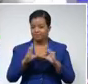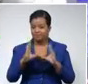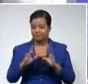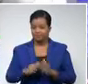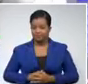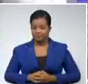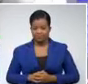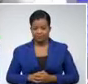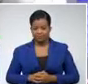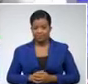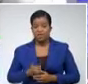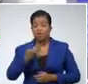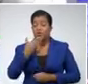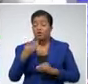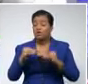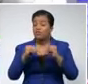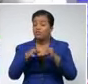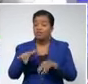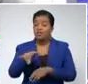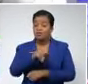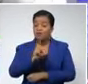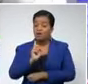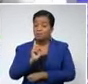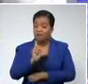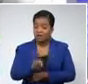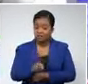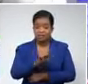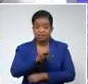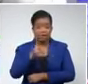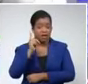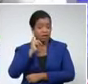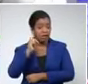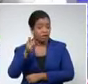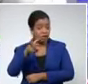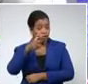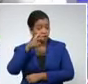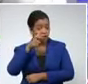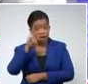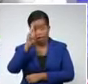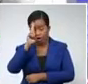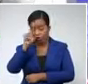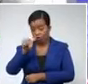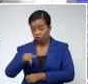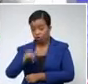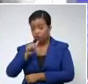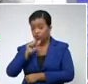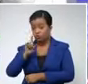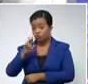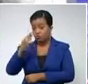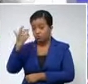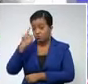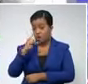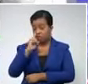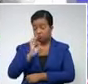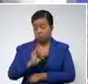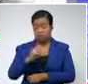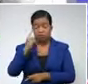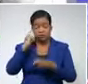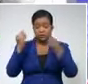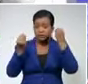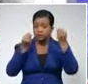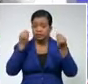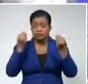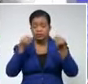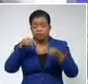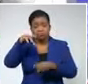Los buenos días también para ti, Yoslaine. Te ha escuchado atentamente el doctor Durán, que por cierto está muy preocupado con lo que sucede en Pinar del Río a